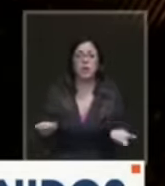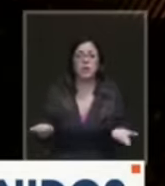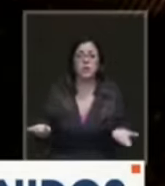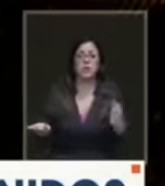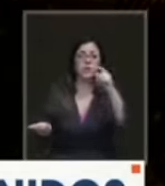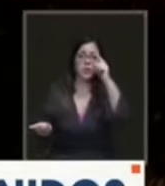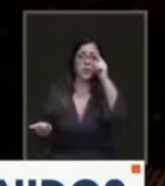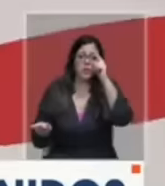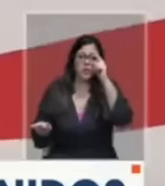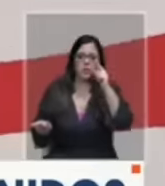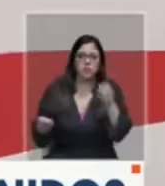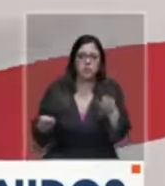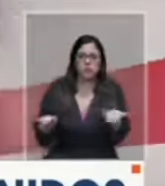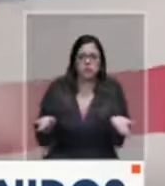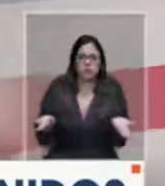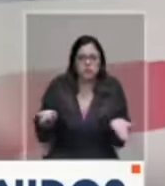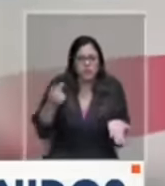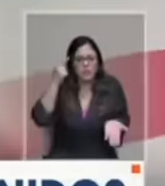yo habría dicho no lo